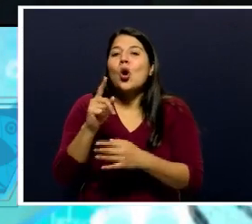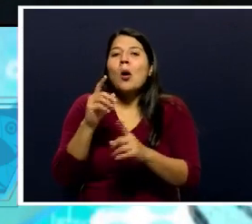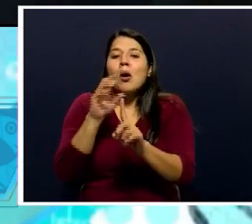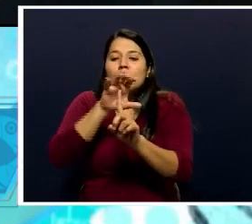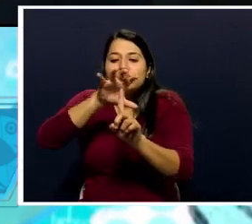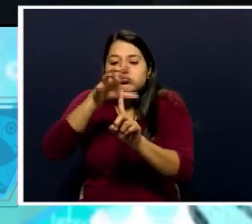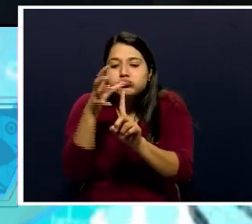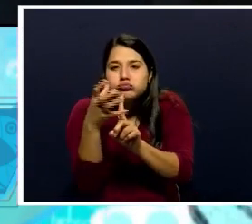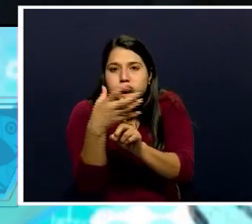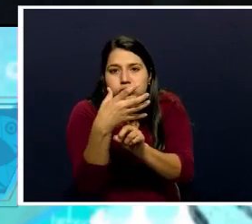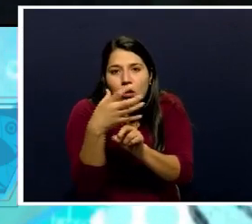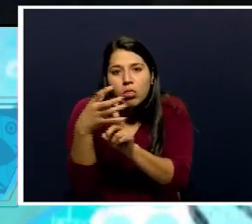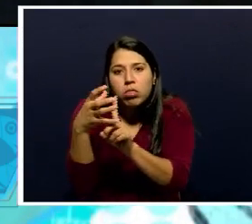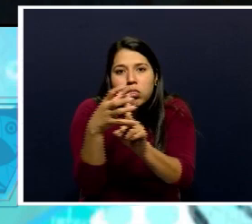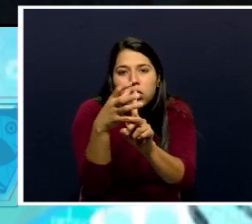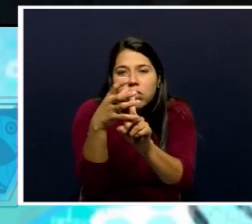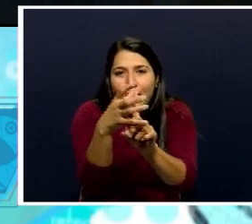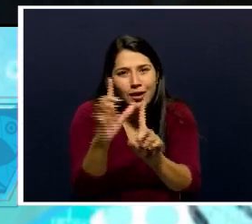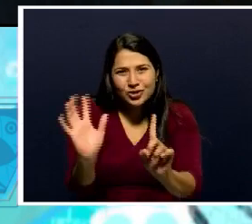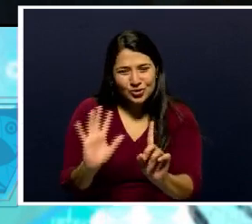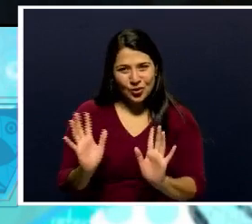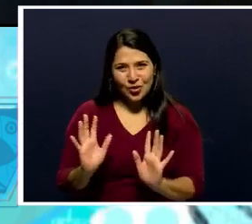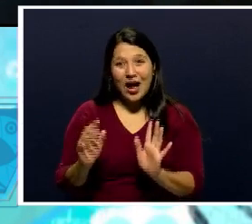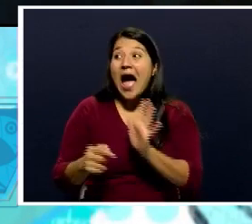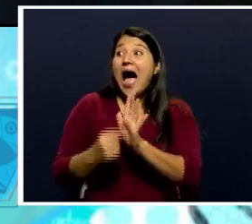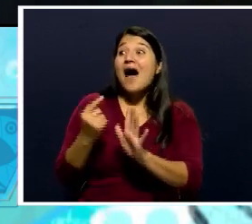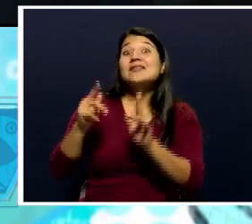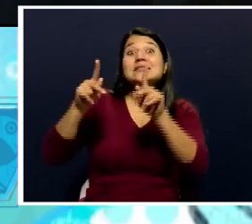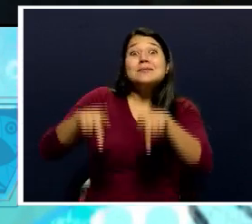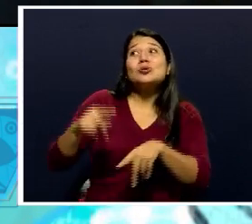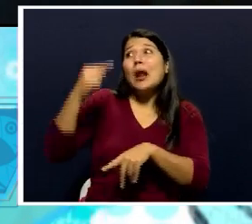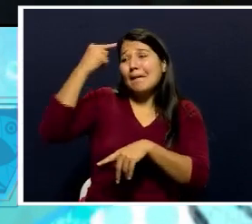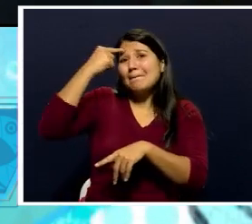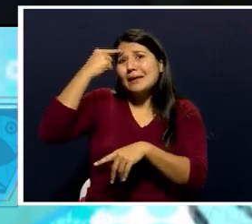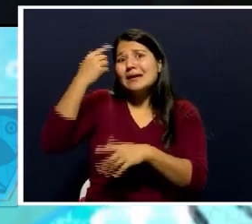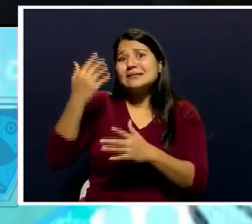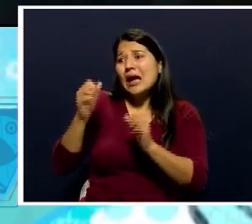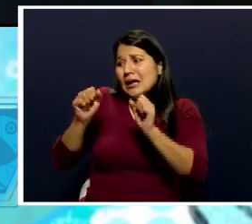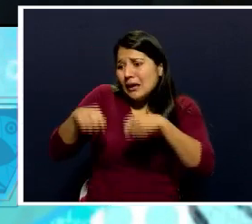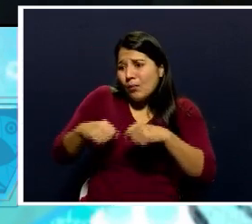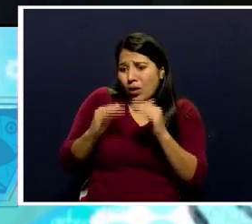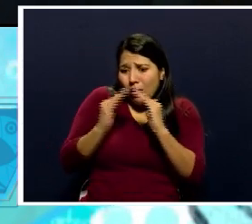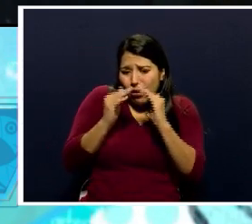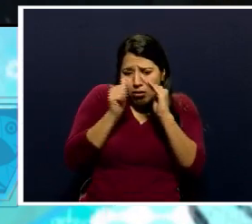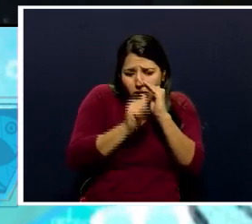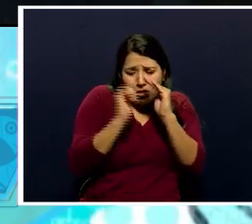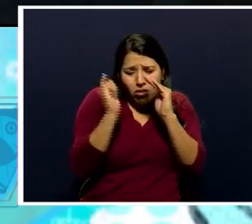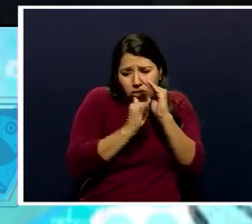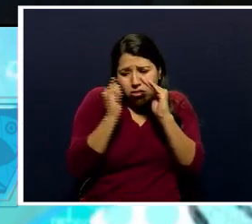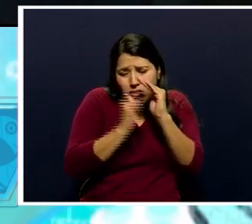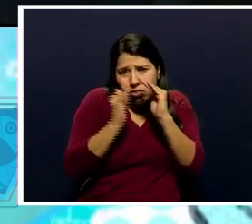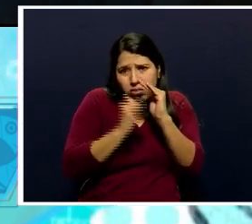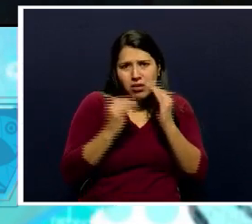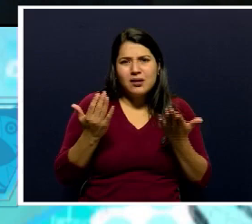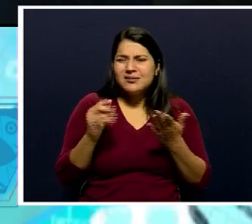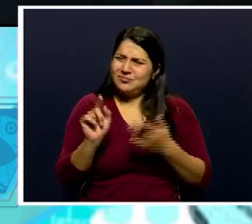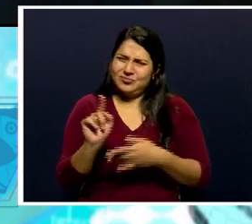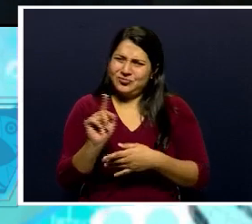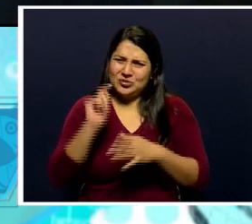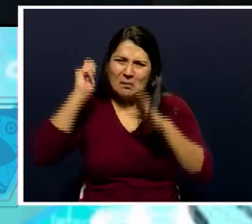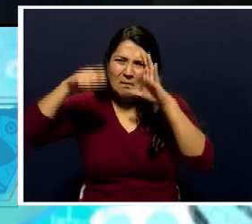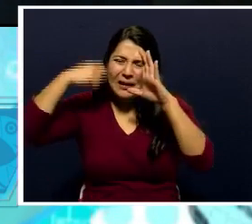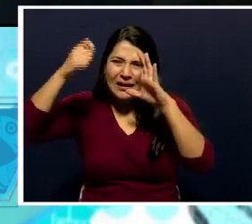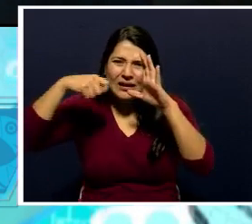hay algunas personas en algunas partes del mundo que creen que se pueden meter en un búnker y sobrevivir. Eso es más de las películas